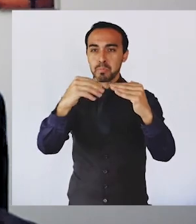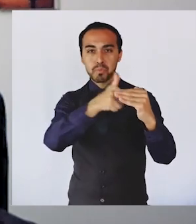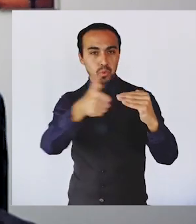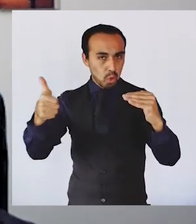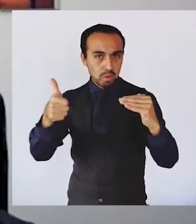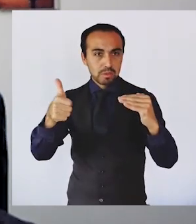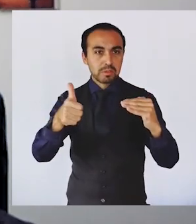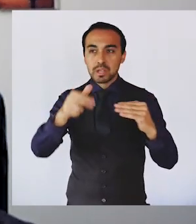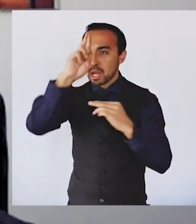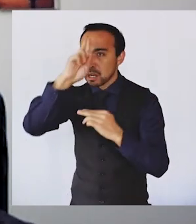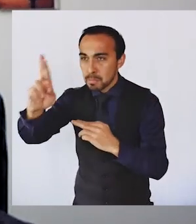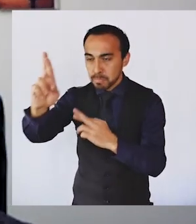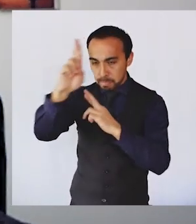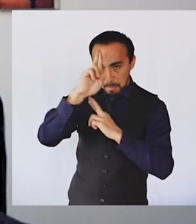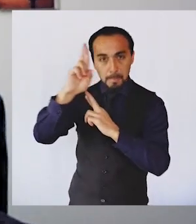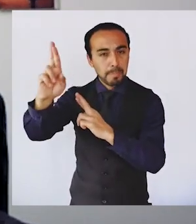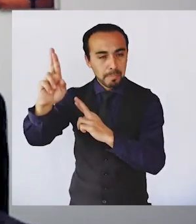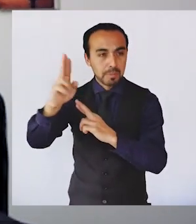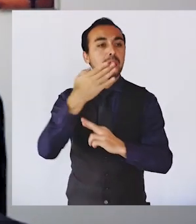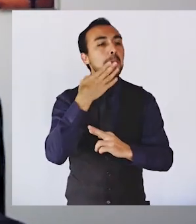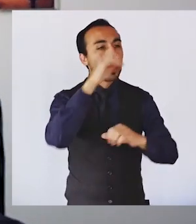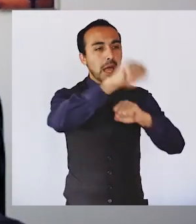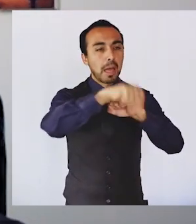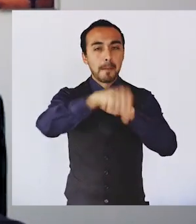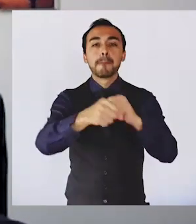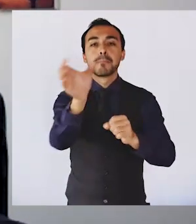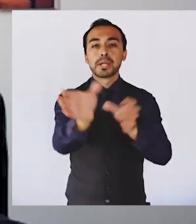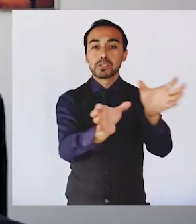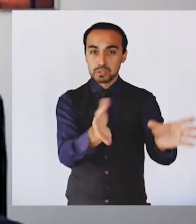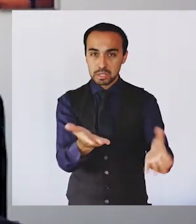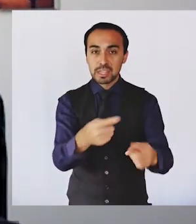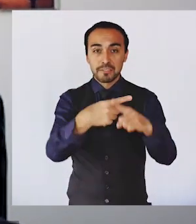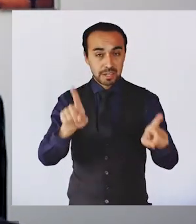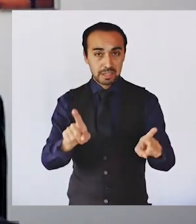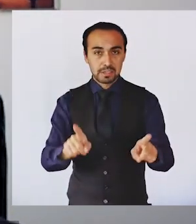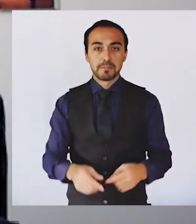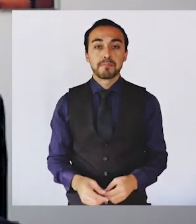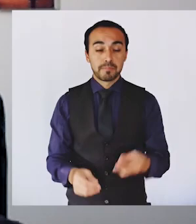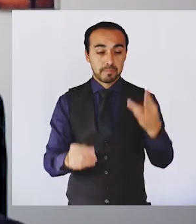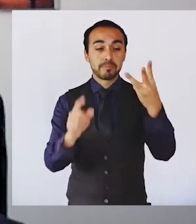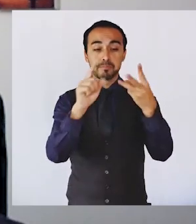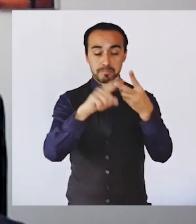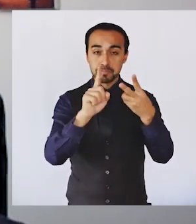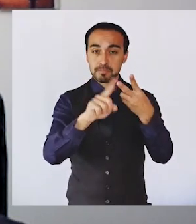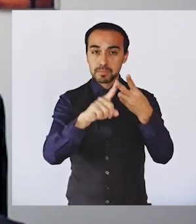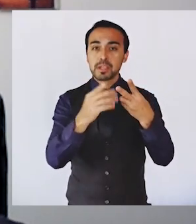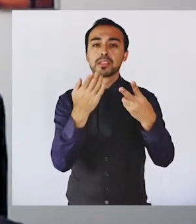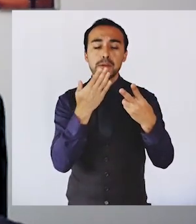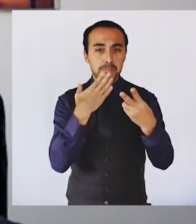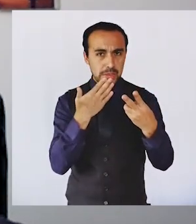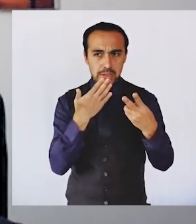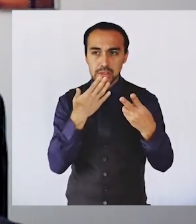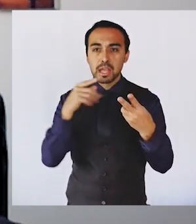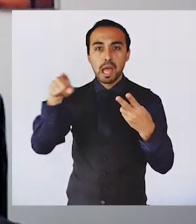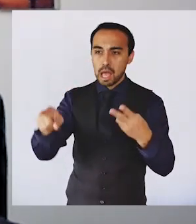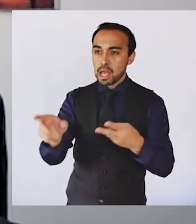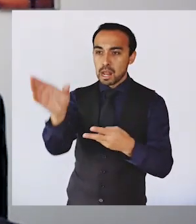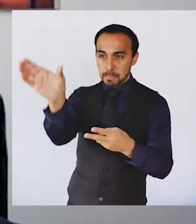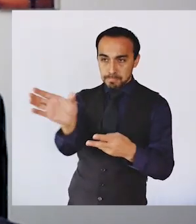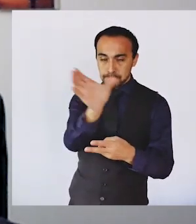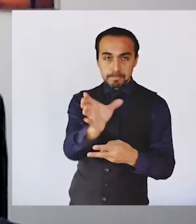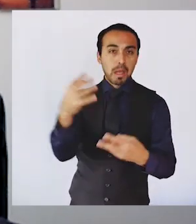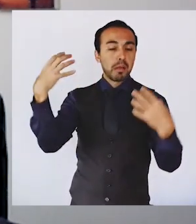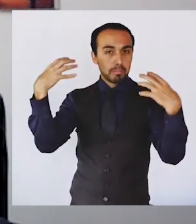que destacar el rol que han desempeñado los encargados de acompañamiento y desarrollo estudiantil, generando no solo un sistema de